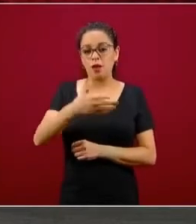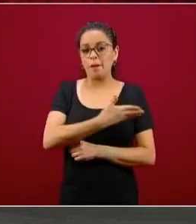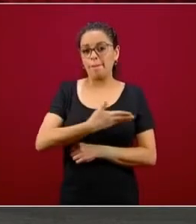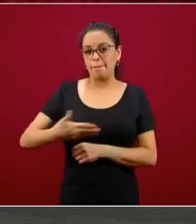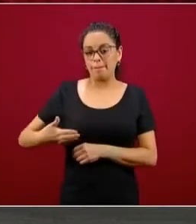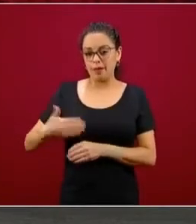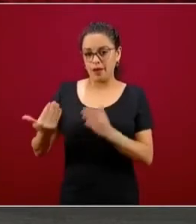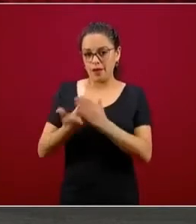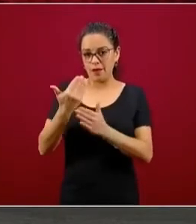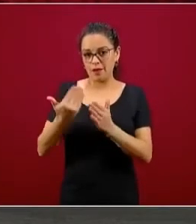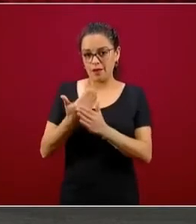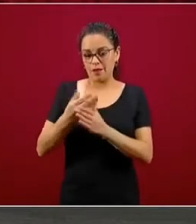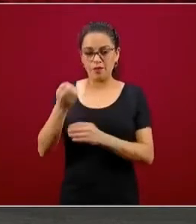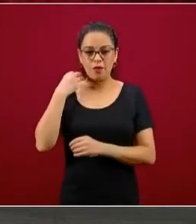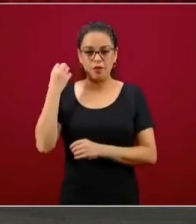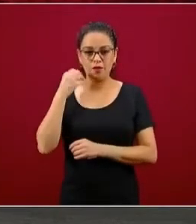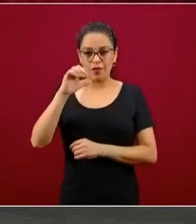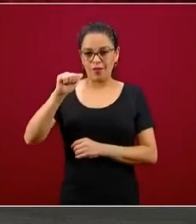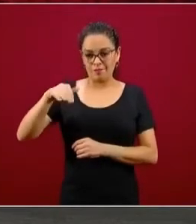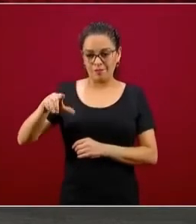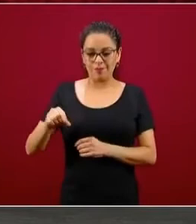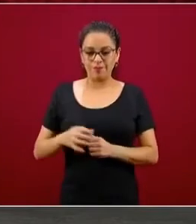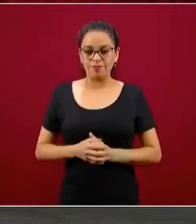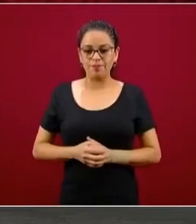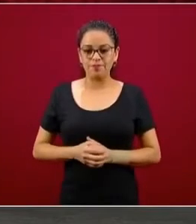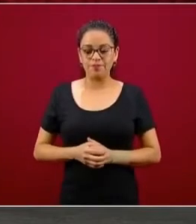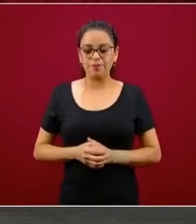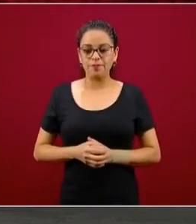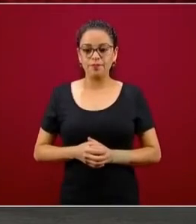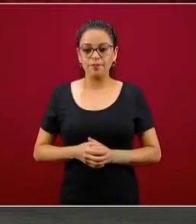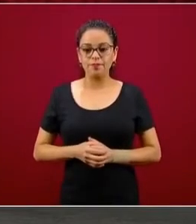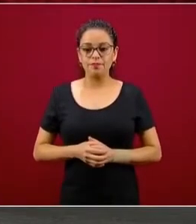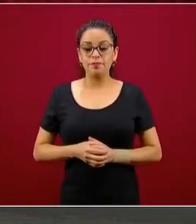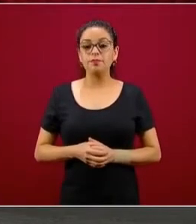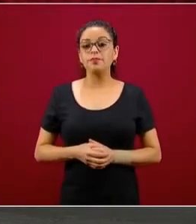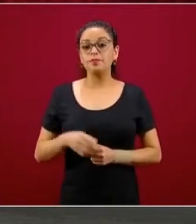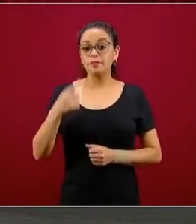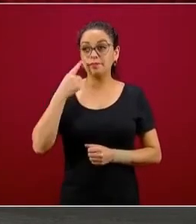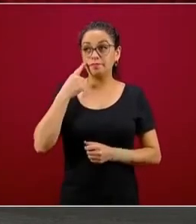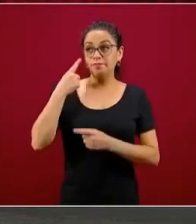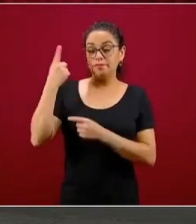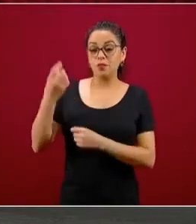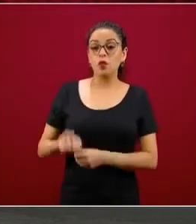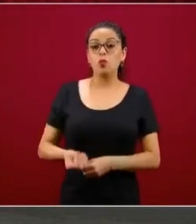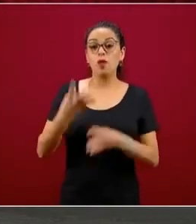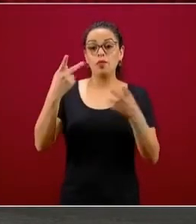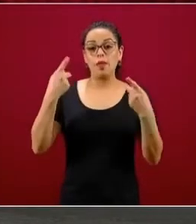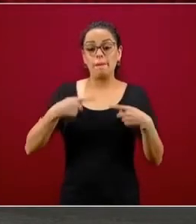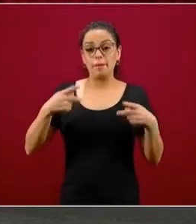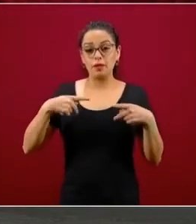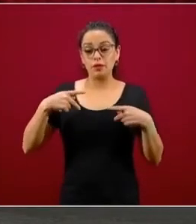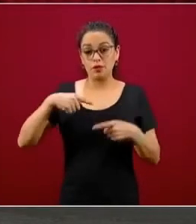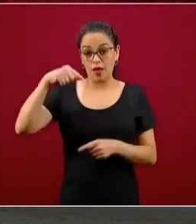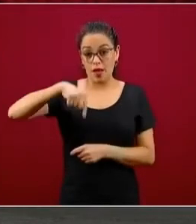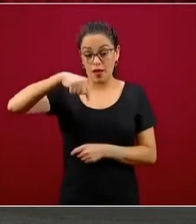conferencia matutina. El primero es ¿cuántas personas de origen